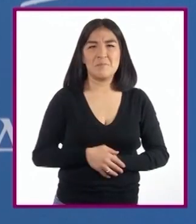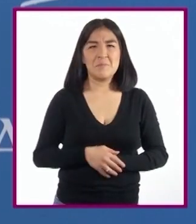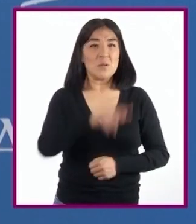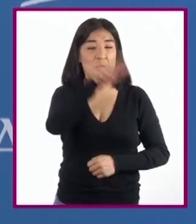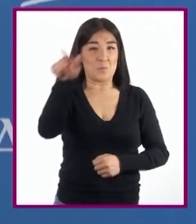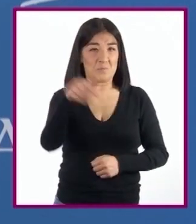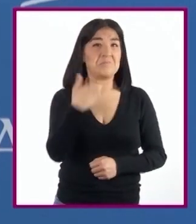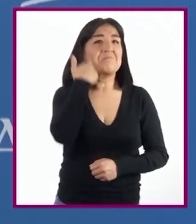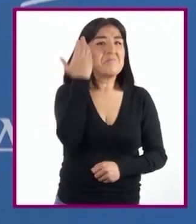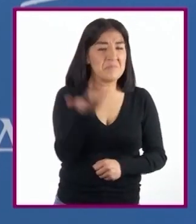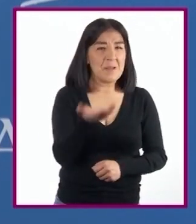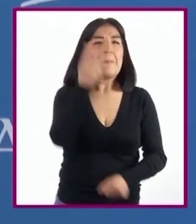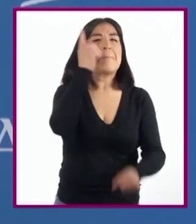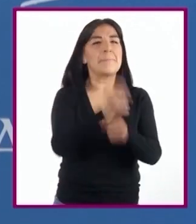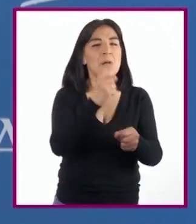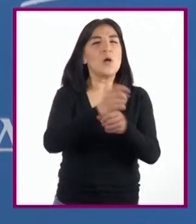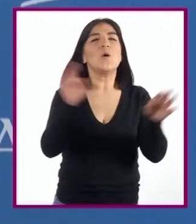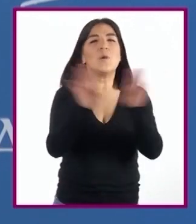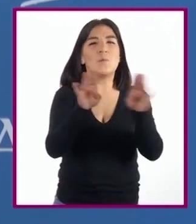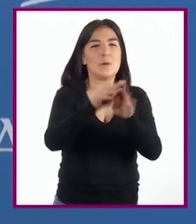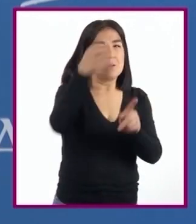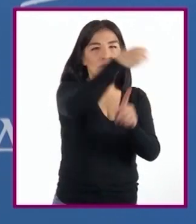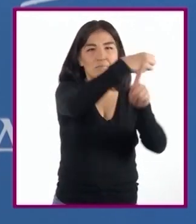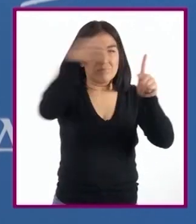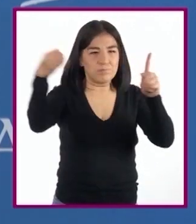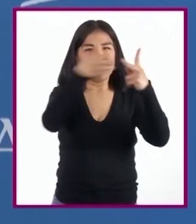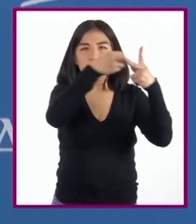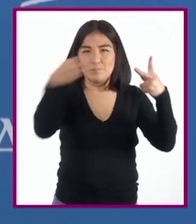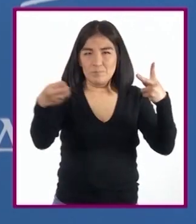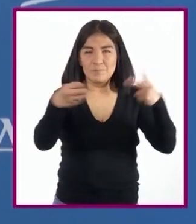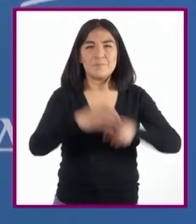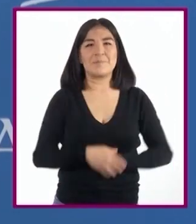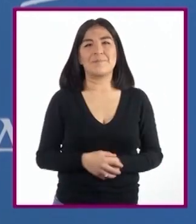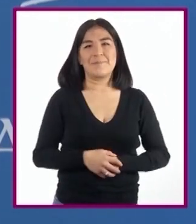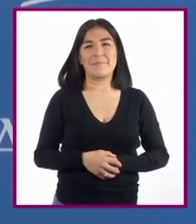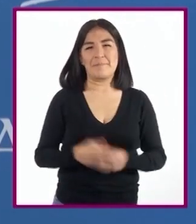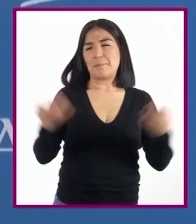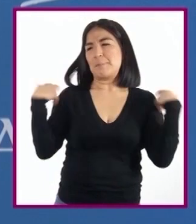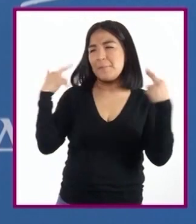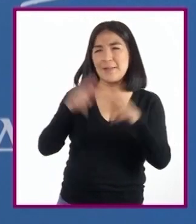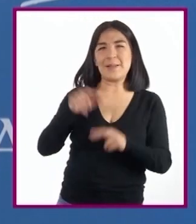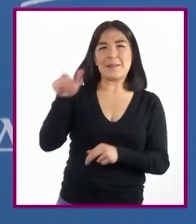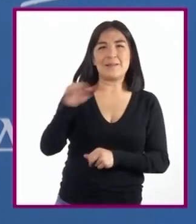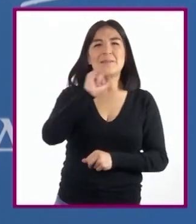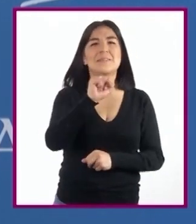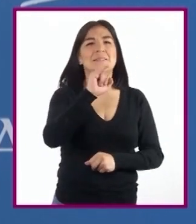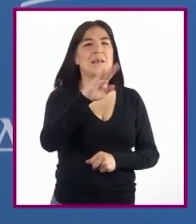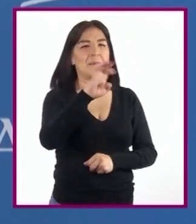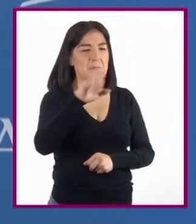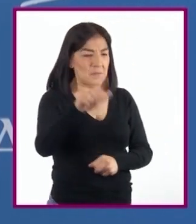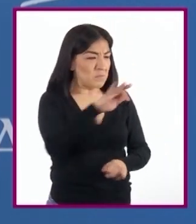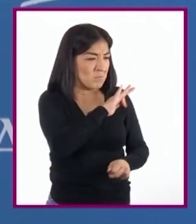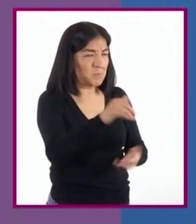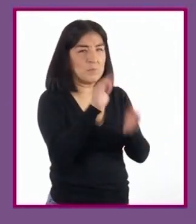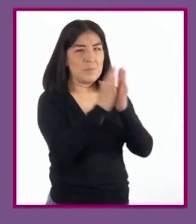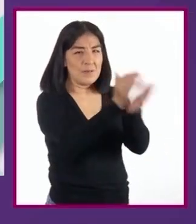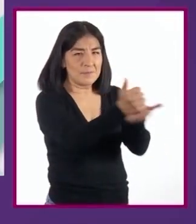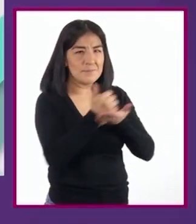les parece si primero ordenamos la información proporcionada? Maestra Isabel, ¿nos podría ayudar, por